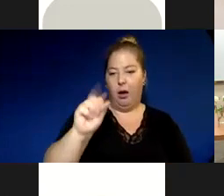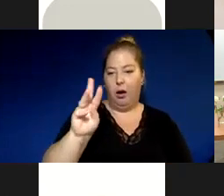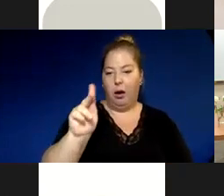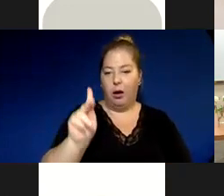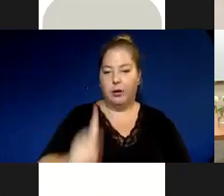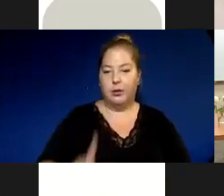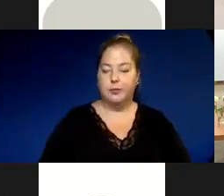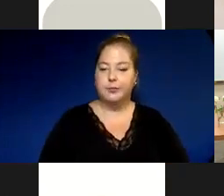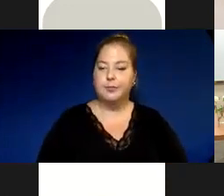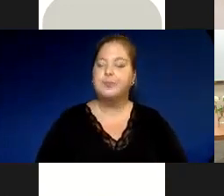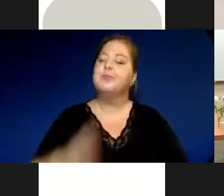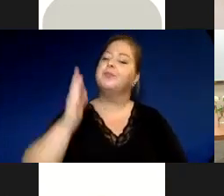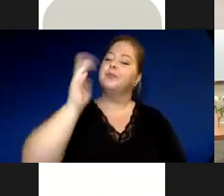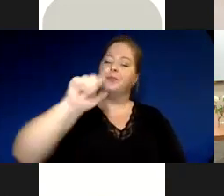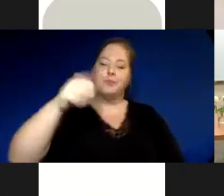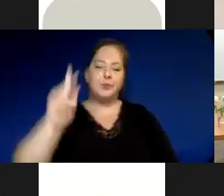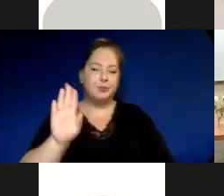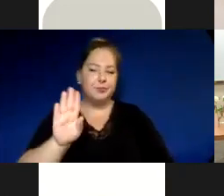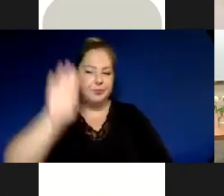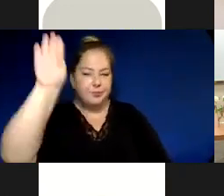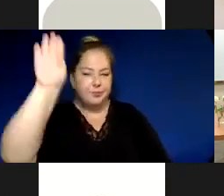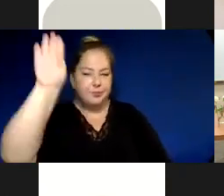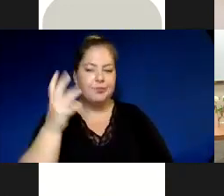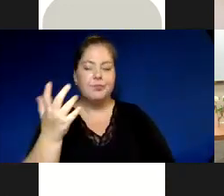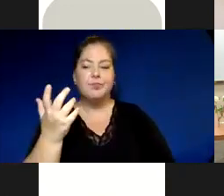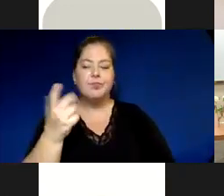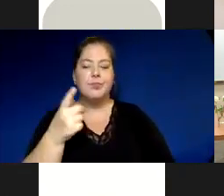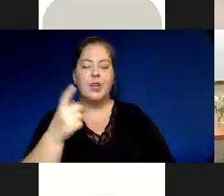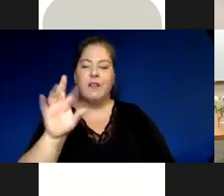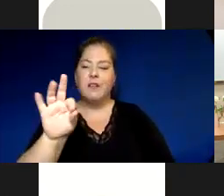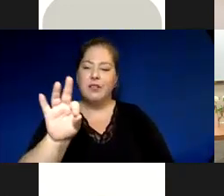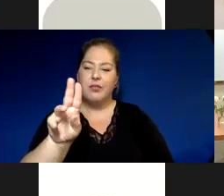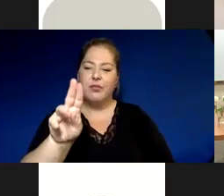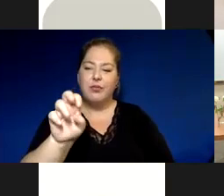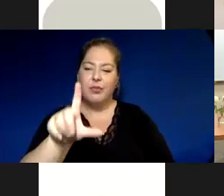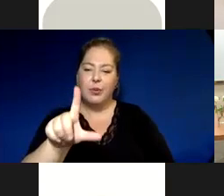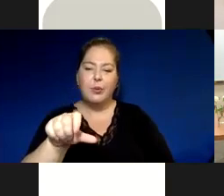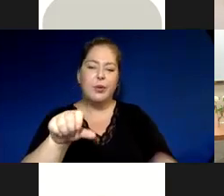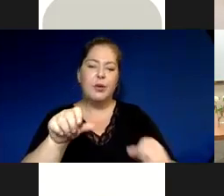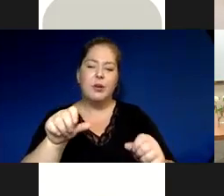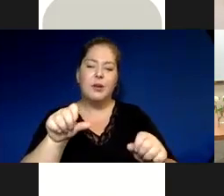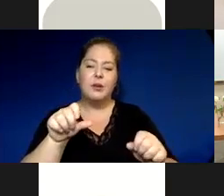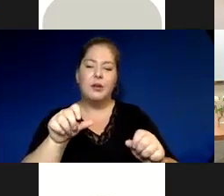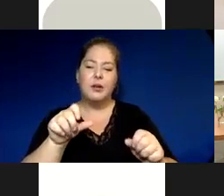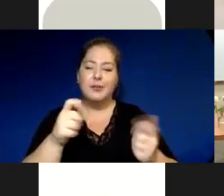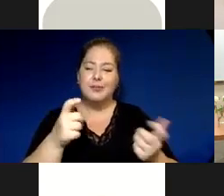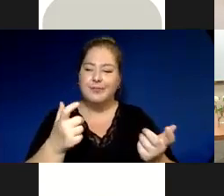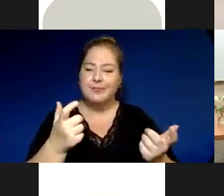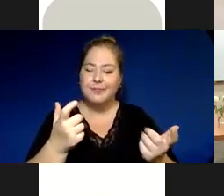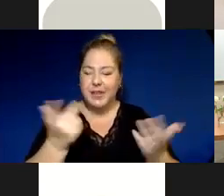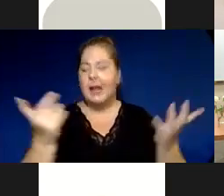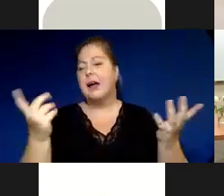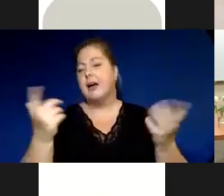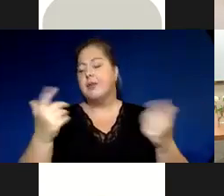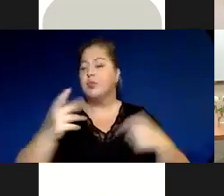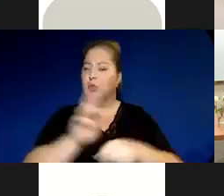quitarle el combustible o el calor a los incendios. Entonces, el